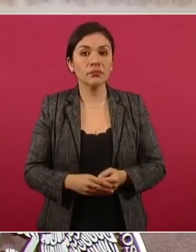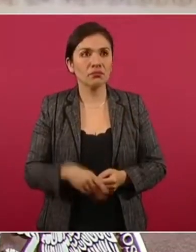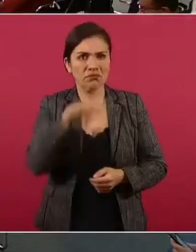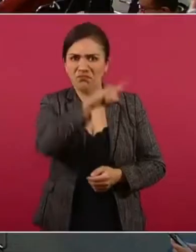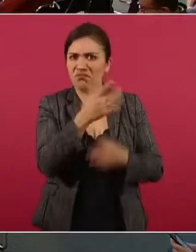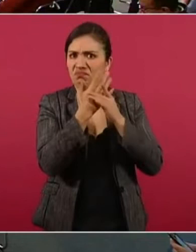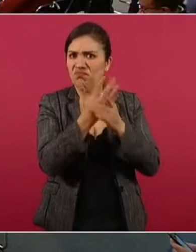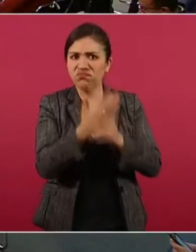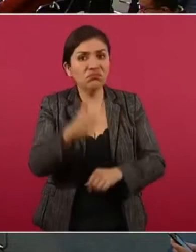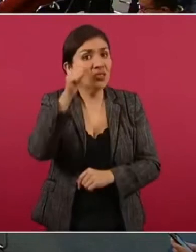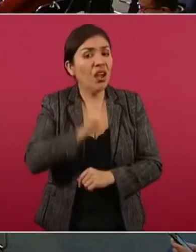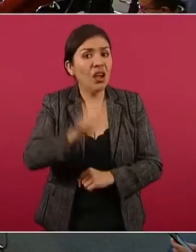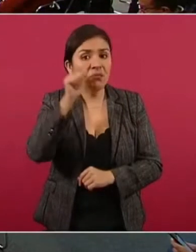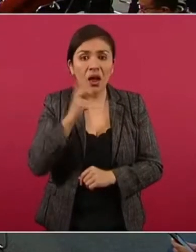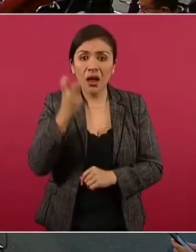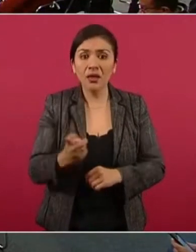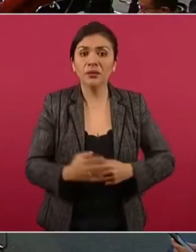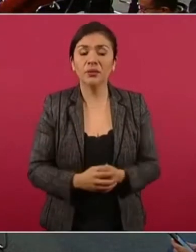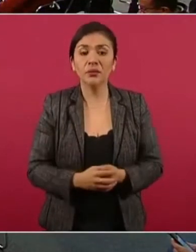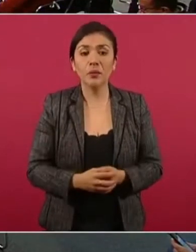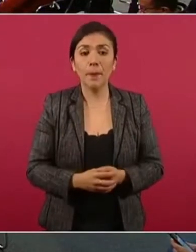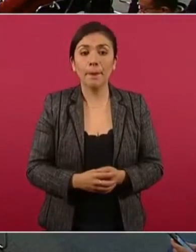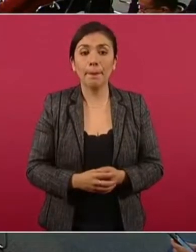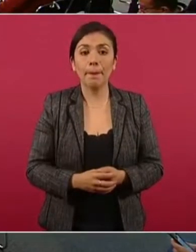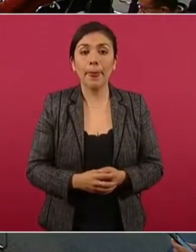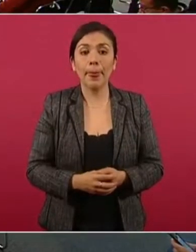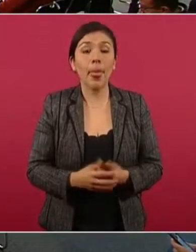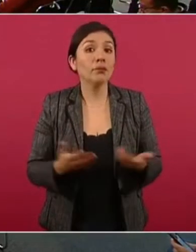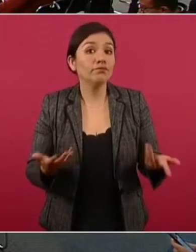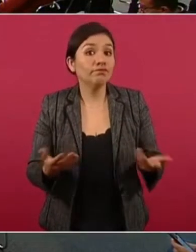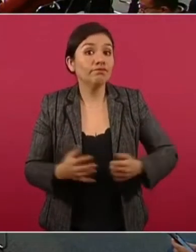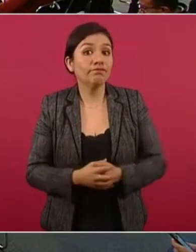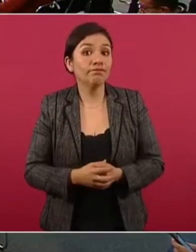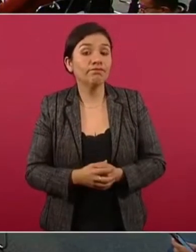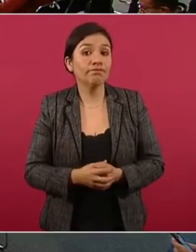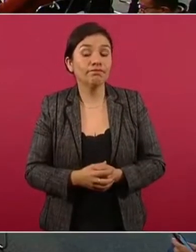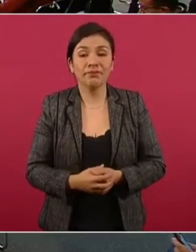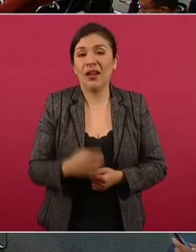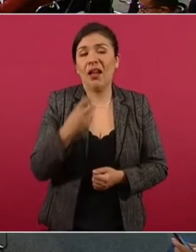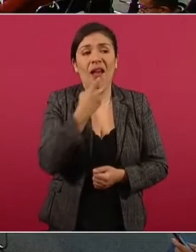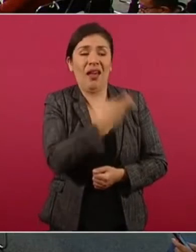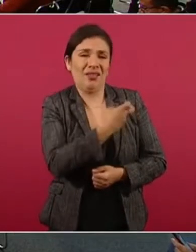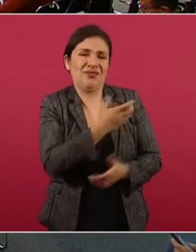siempre. Pero pues ellos tienen estos datos,